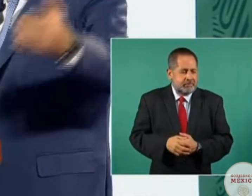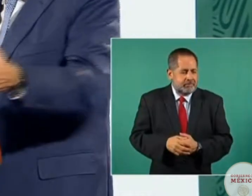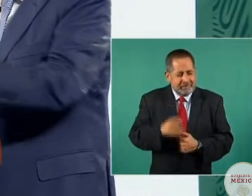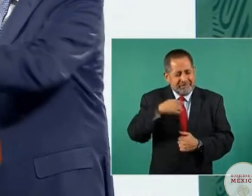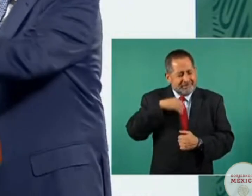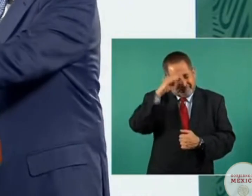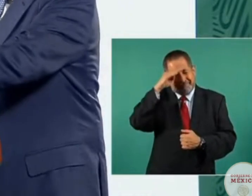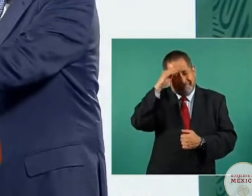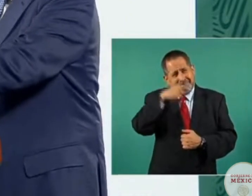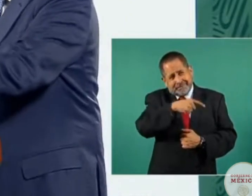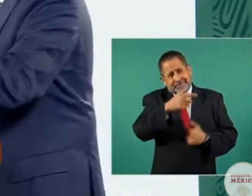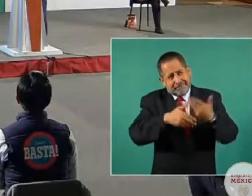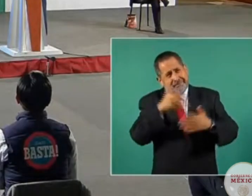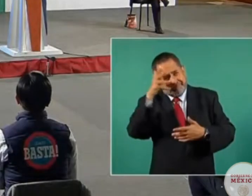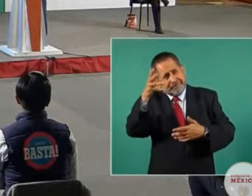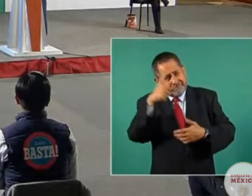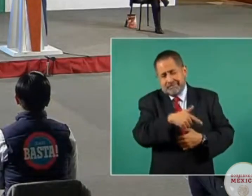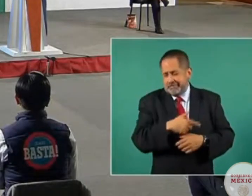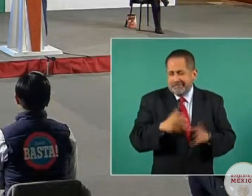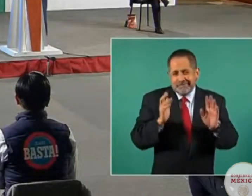pensando en eso?